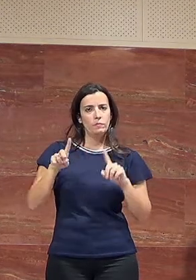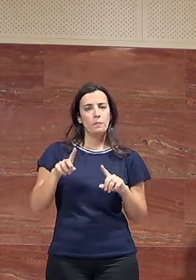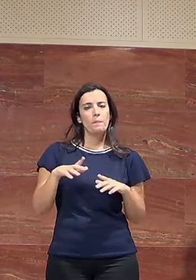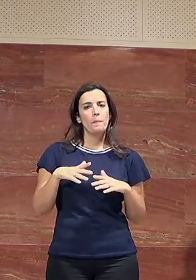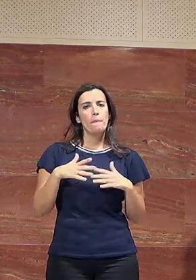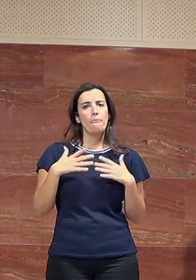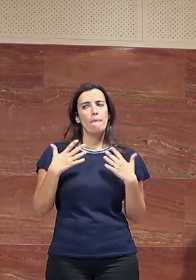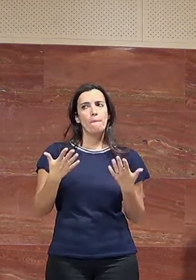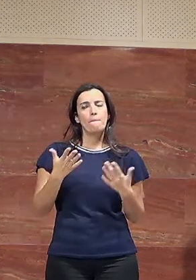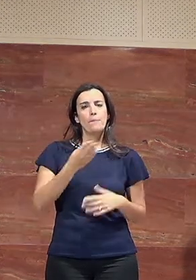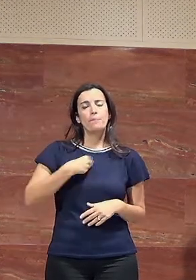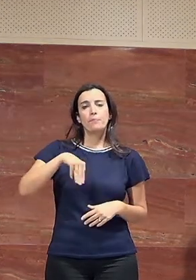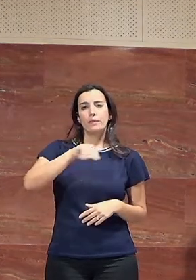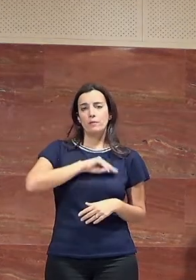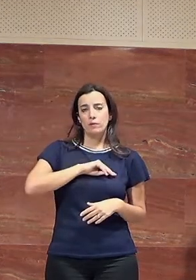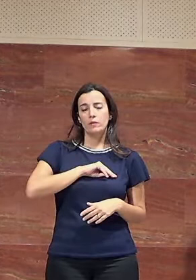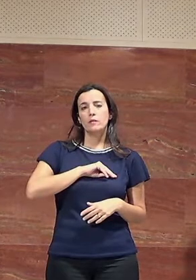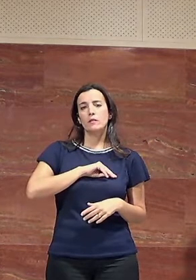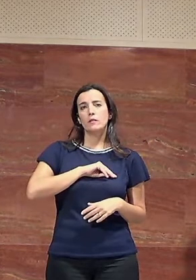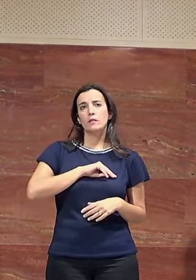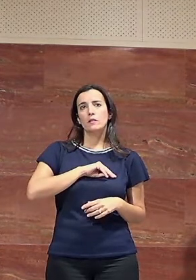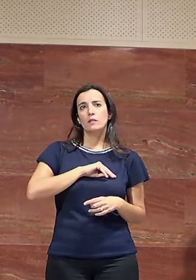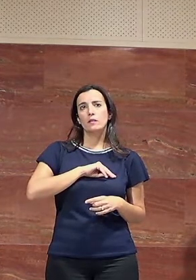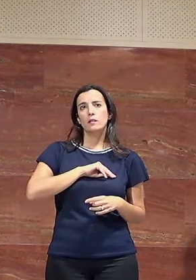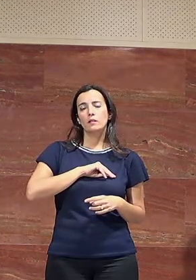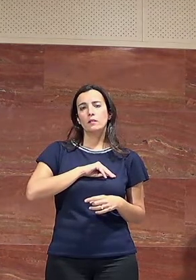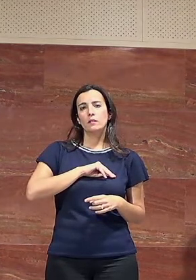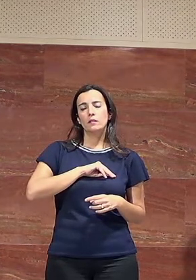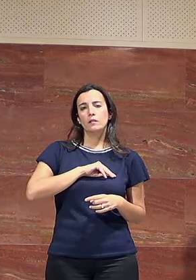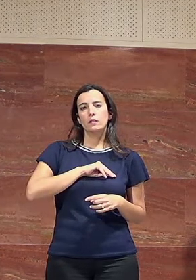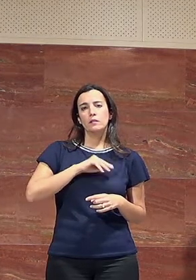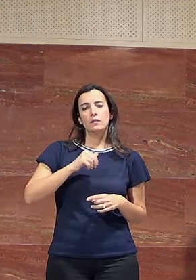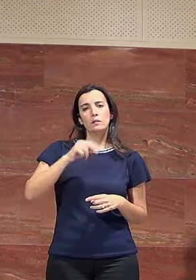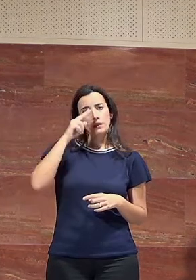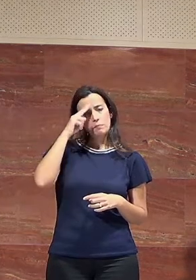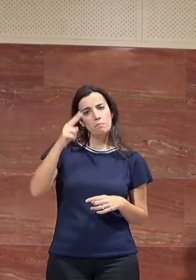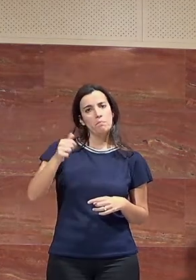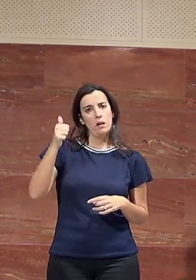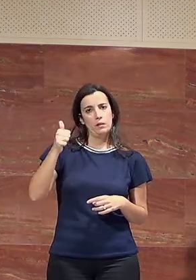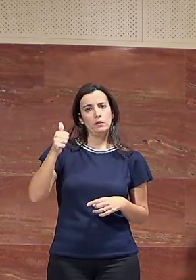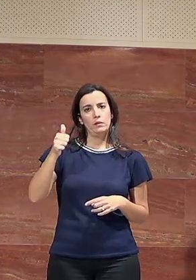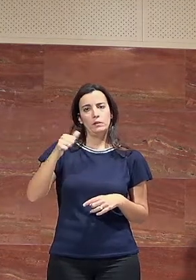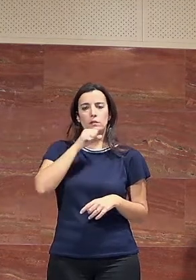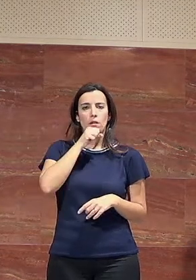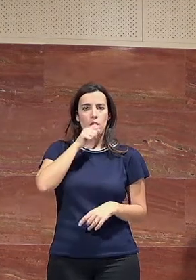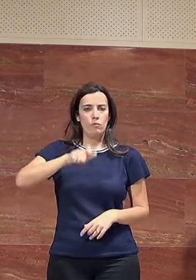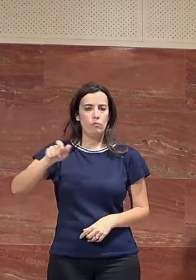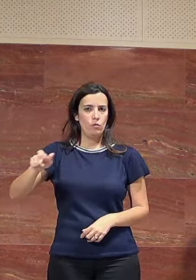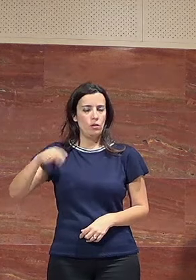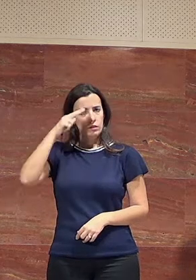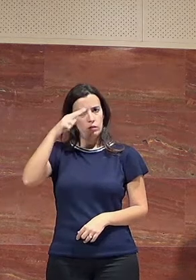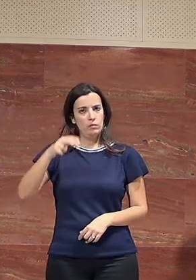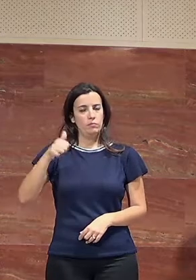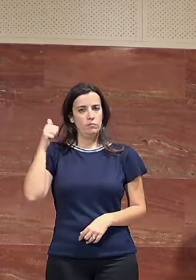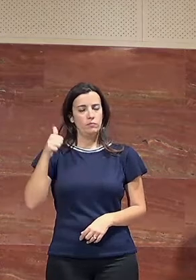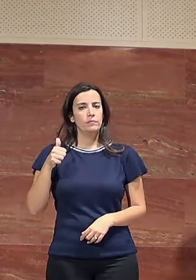oposición. En España tenéis mucho más respeto para los abuelos. Es lo